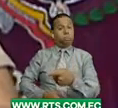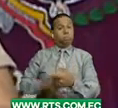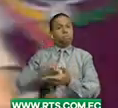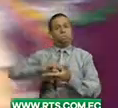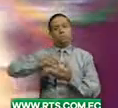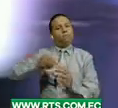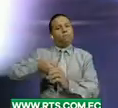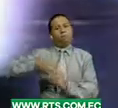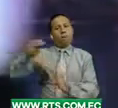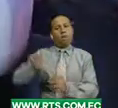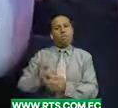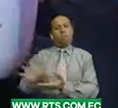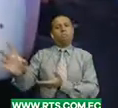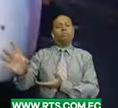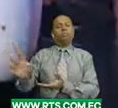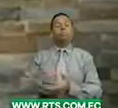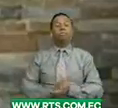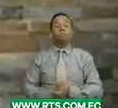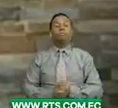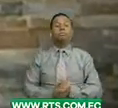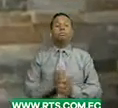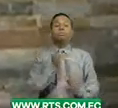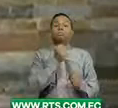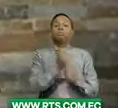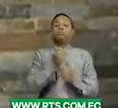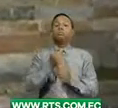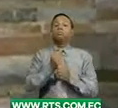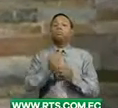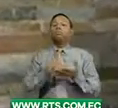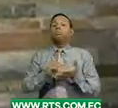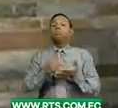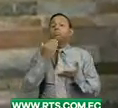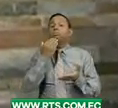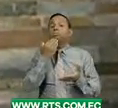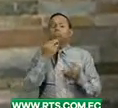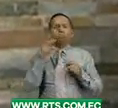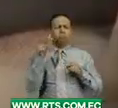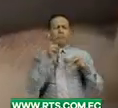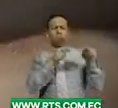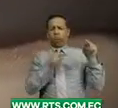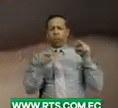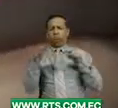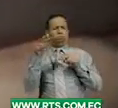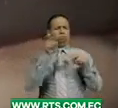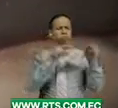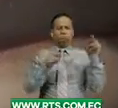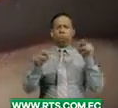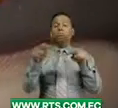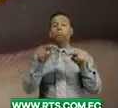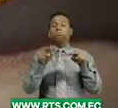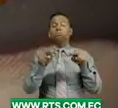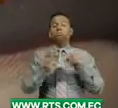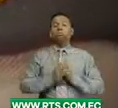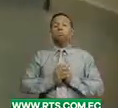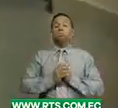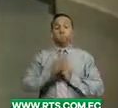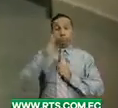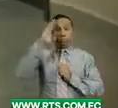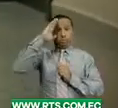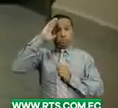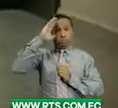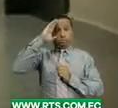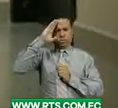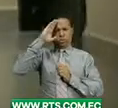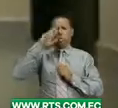de la institución. Que se trata de un trabajo de rastreo, asegura el comandante de la policía de la zona 8, pero que aún hay mucho